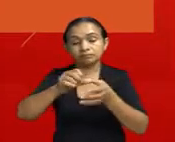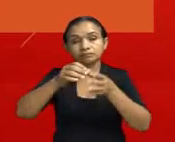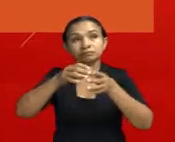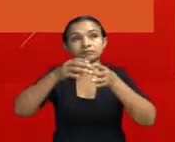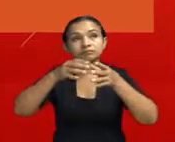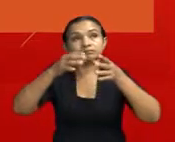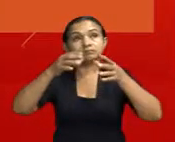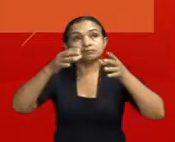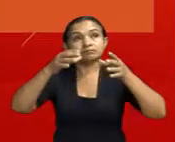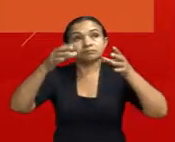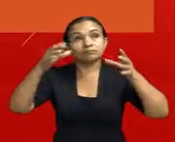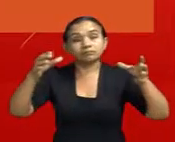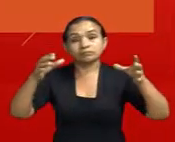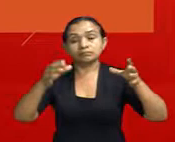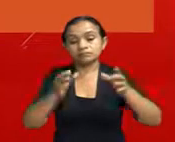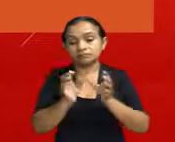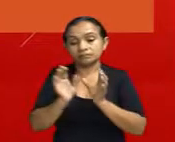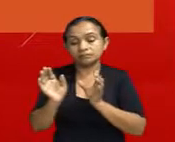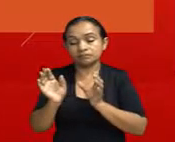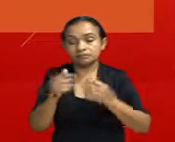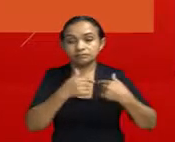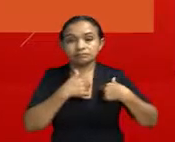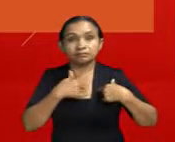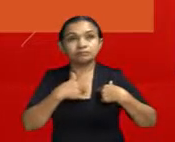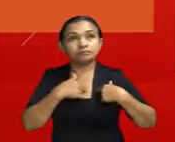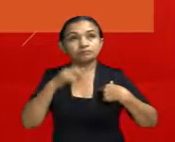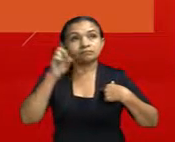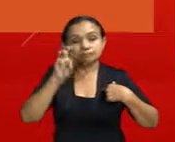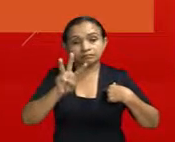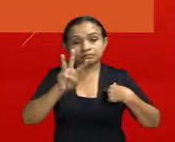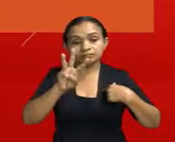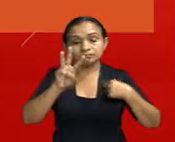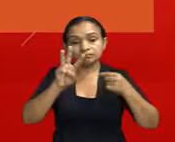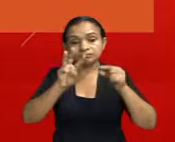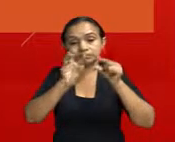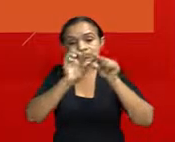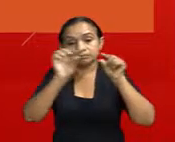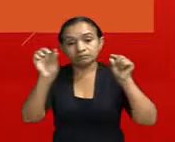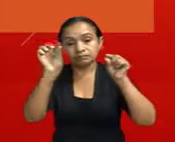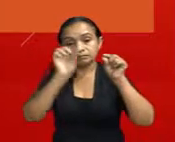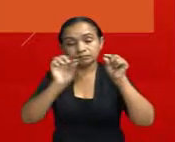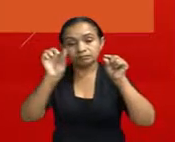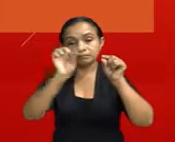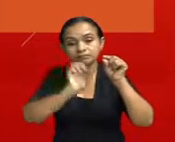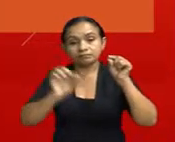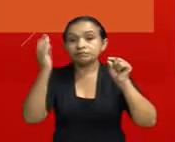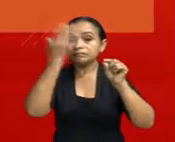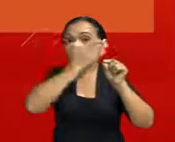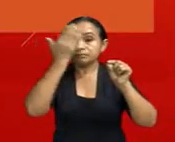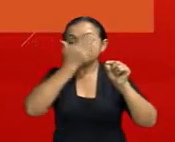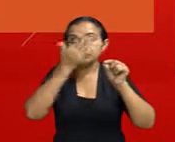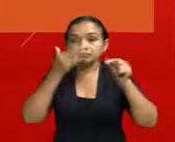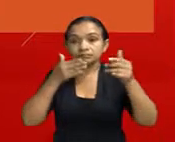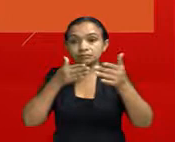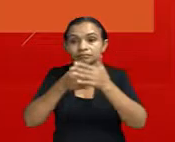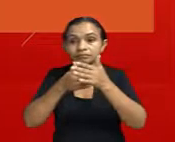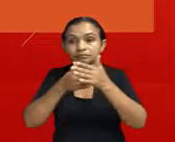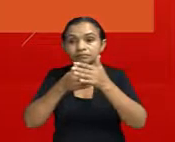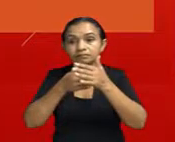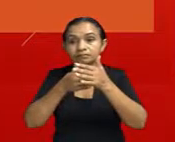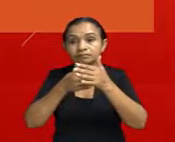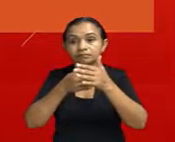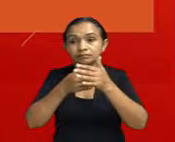Entonces ahí tenemos el corazoncito a un lado donde tenemos las tres arterias coronarias, en un circulito negro. Cuando ya eso obstruye la luz, ya no